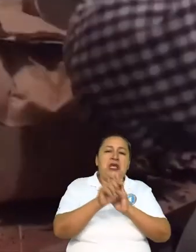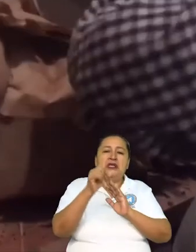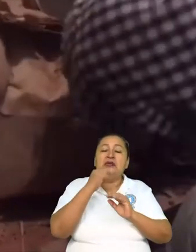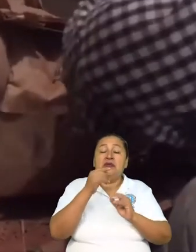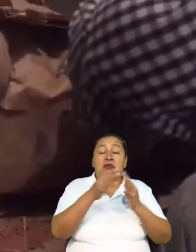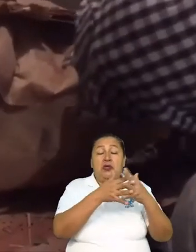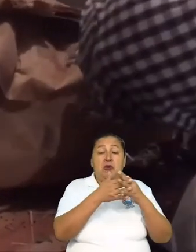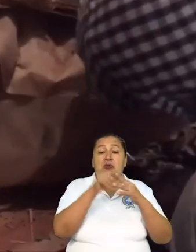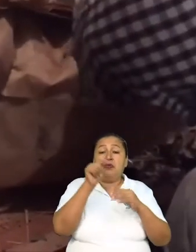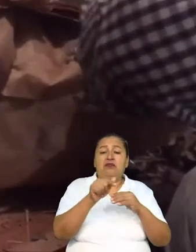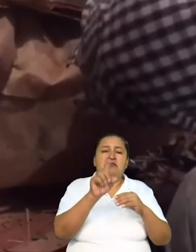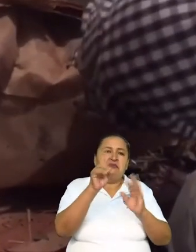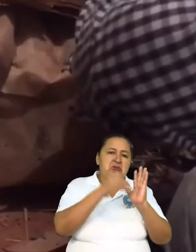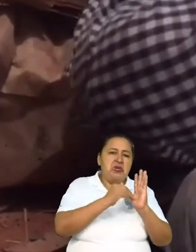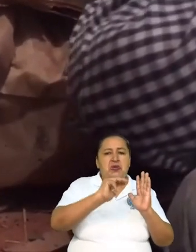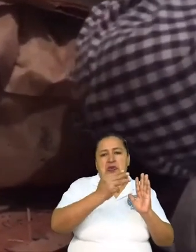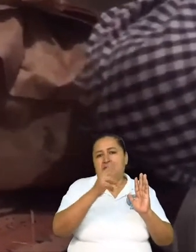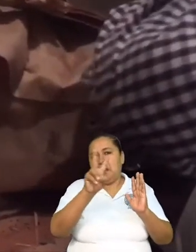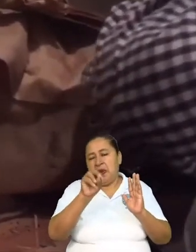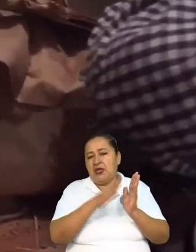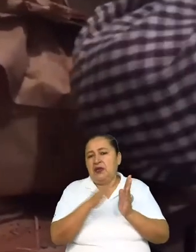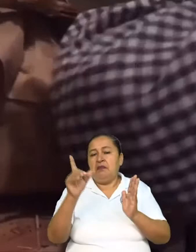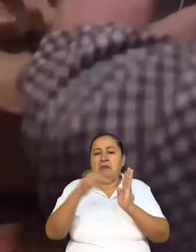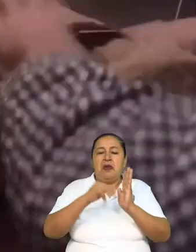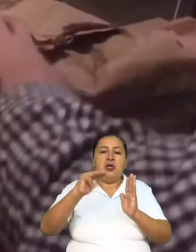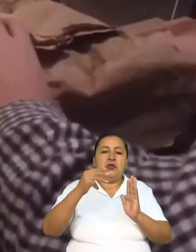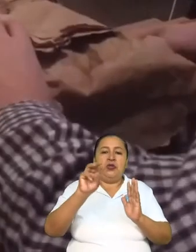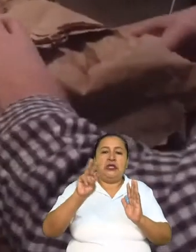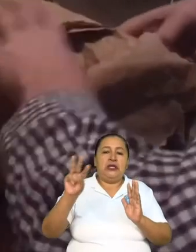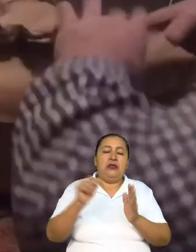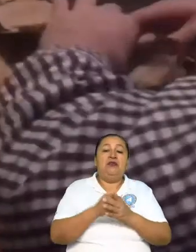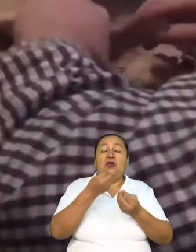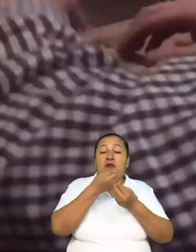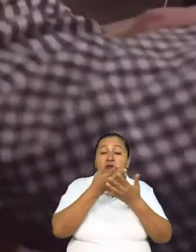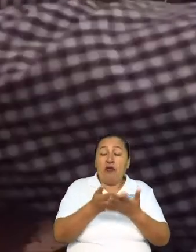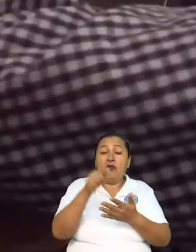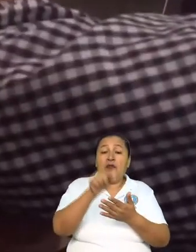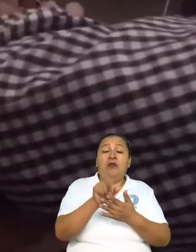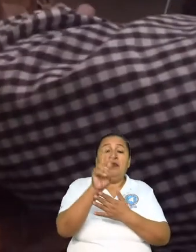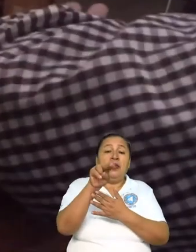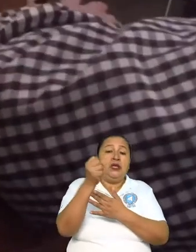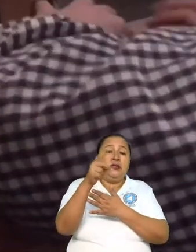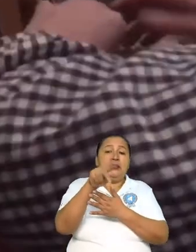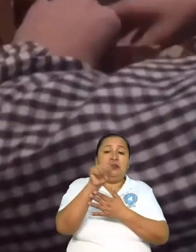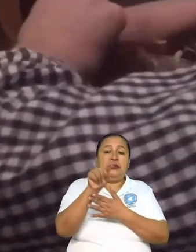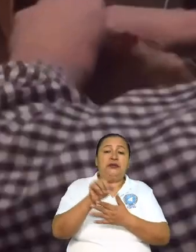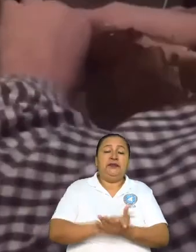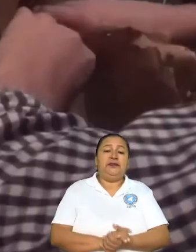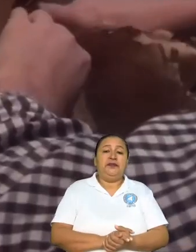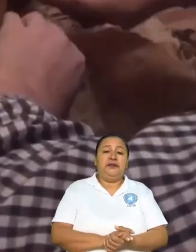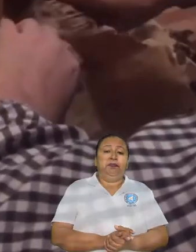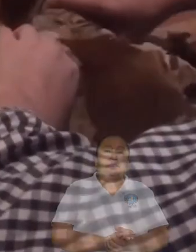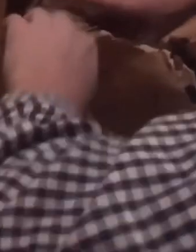Estados Unidos entre 1920 y 1933. Para el canal parlamentario, informó Vanessa Paz.